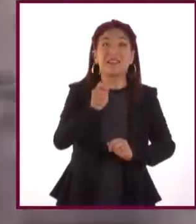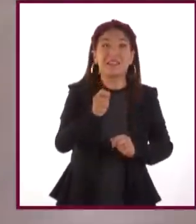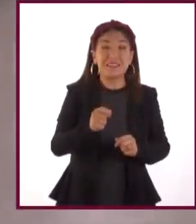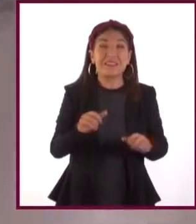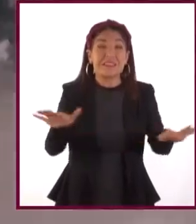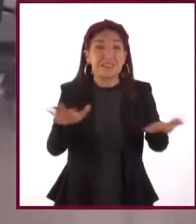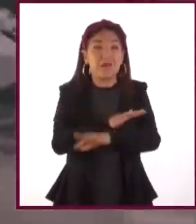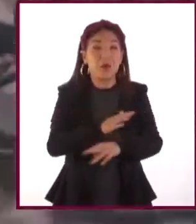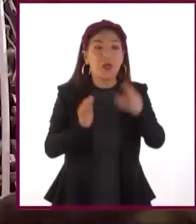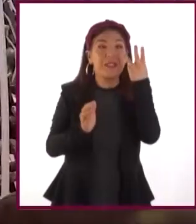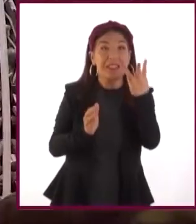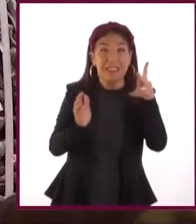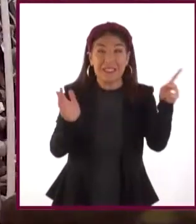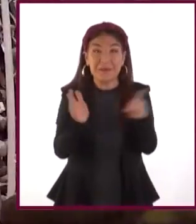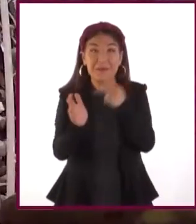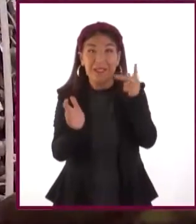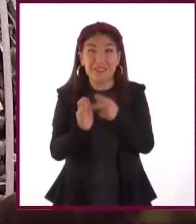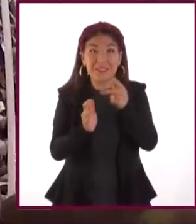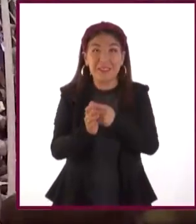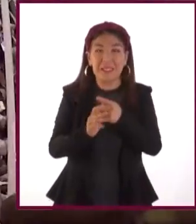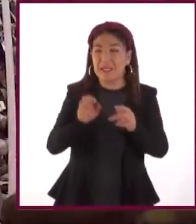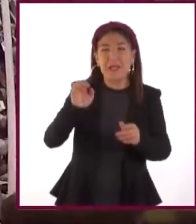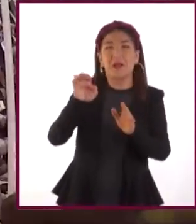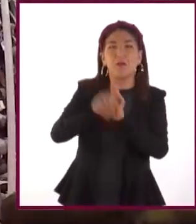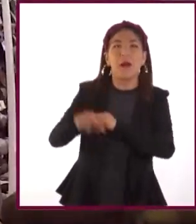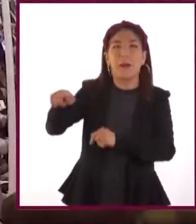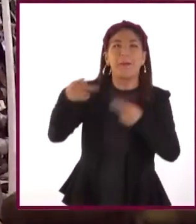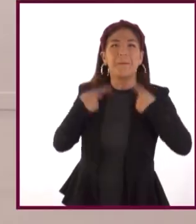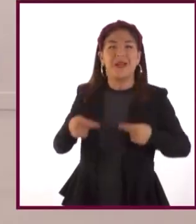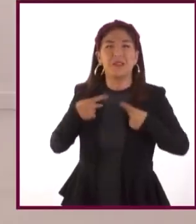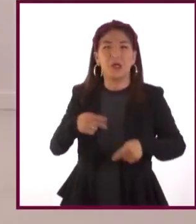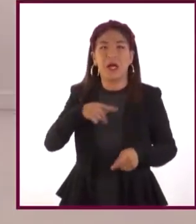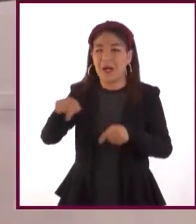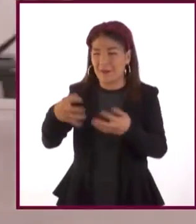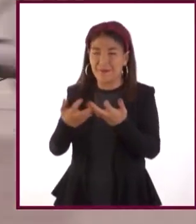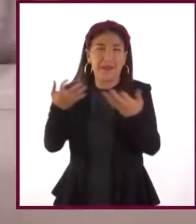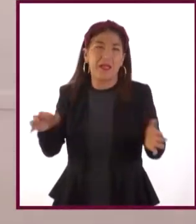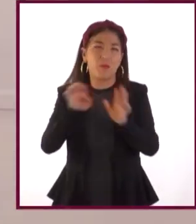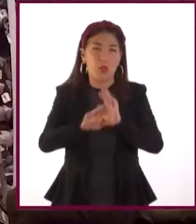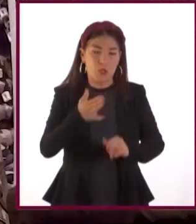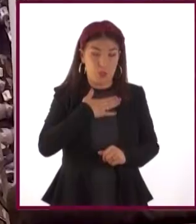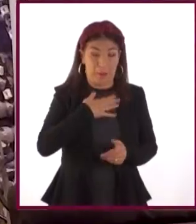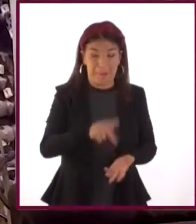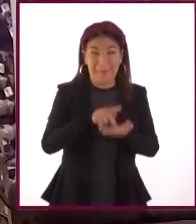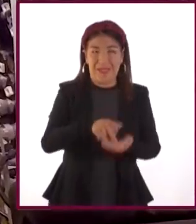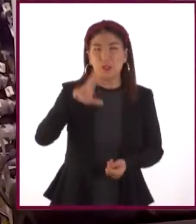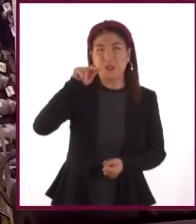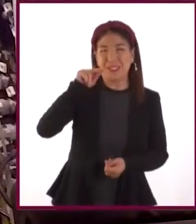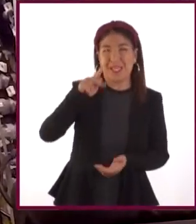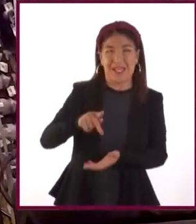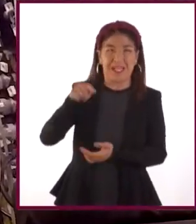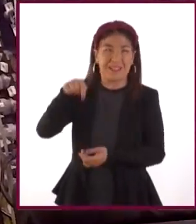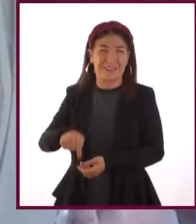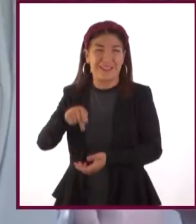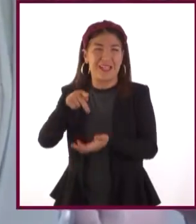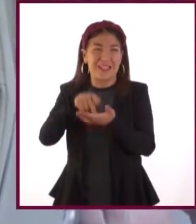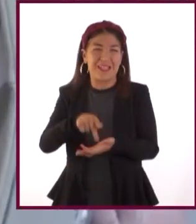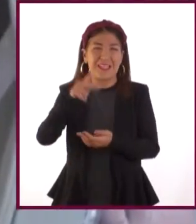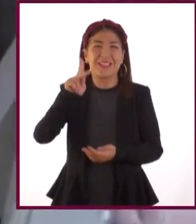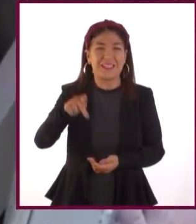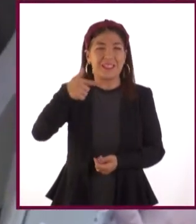una aceleración más grande que la aceleración de la gravedad, porque si fuese igual, pues no sales. Normalmente, los